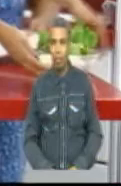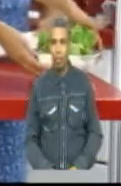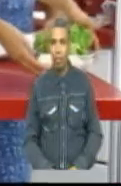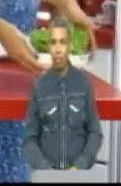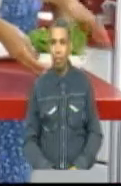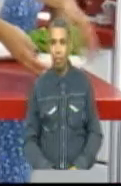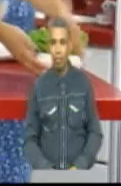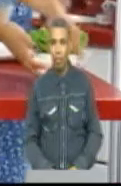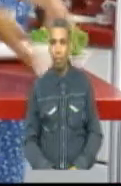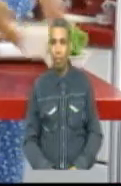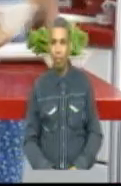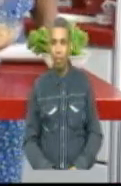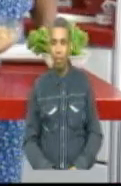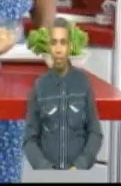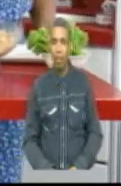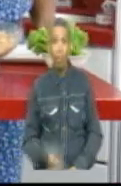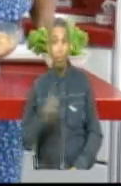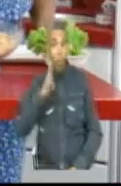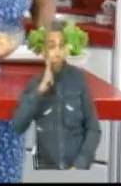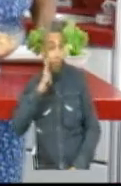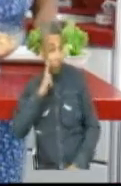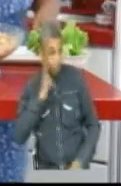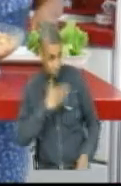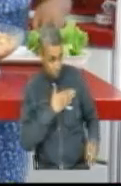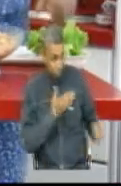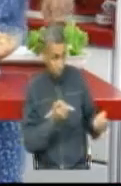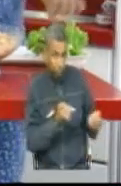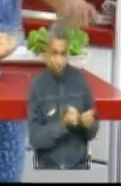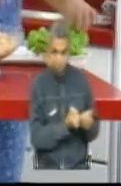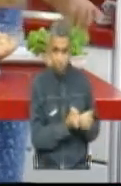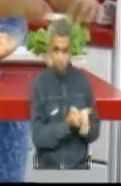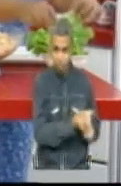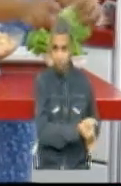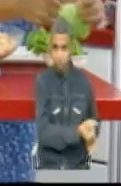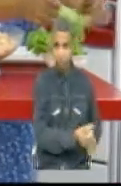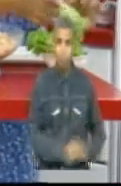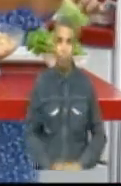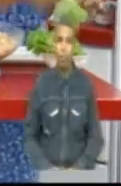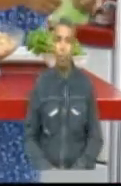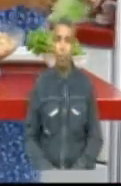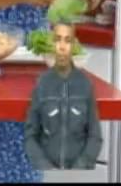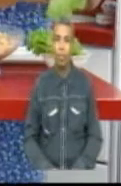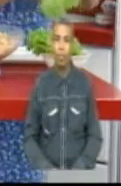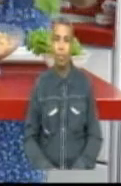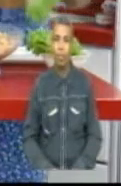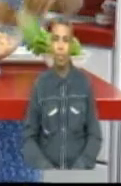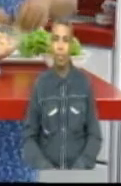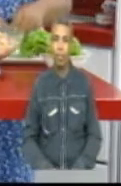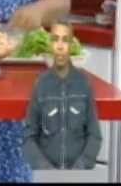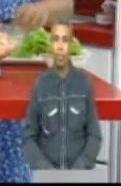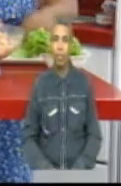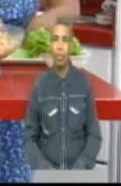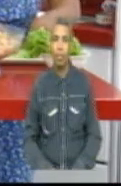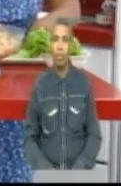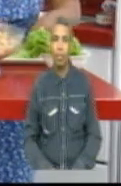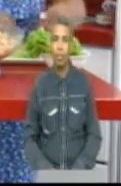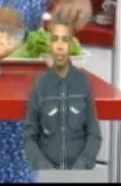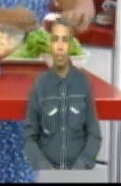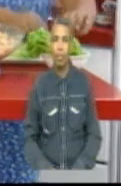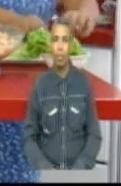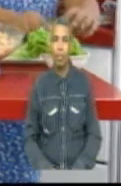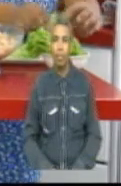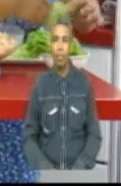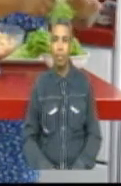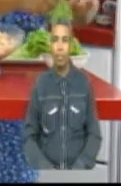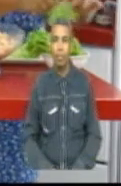estar ahí piscina permíteme pero no aplicó así no vamos a ver que mereces quiero empezar a